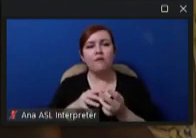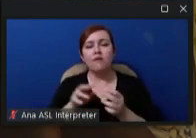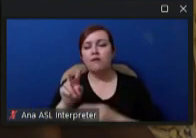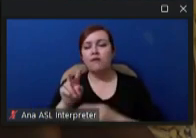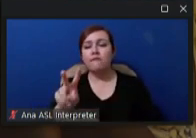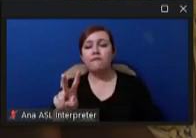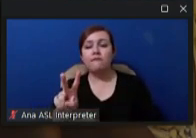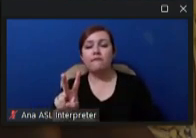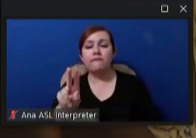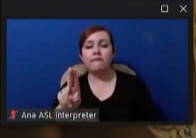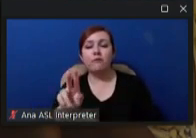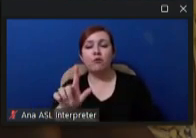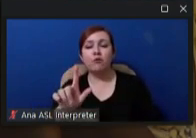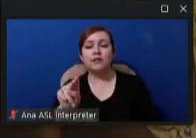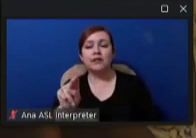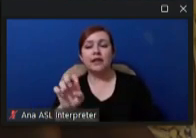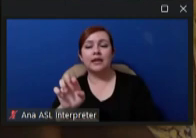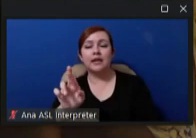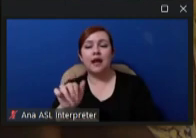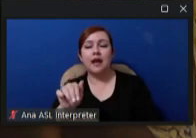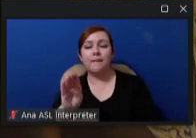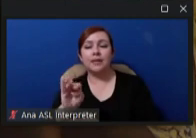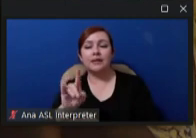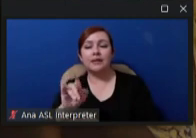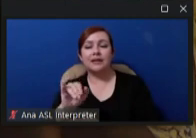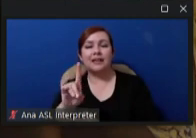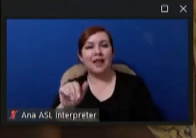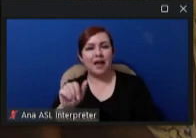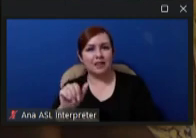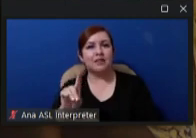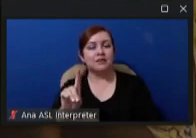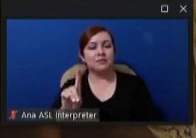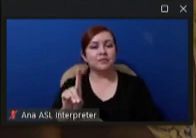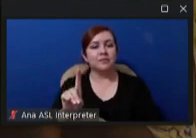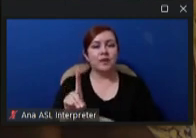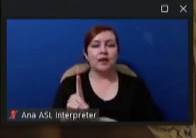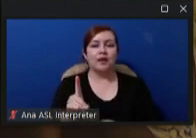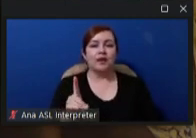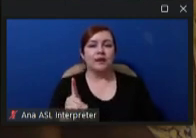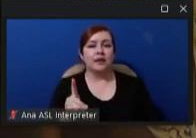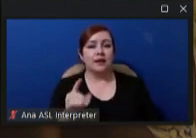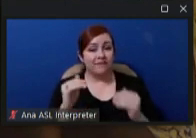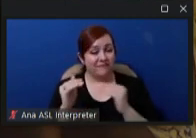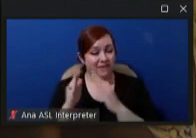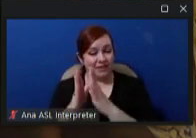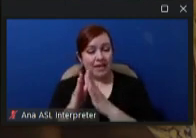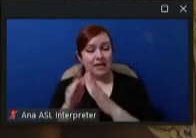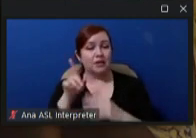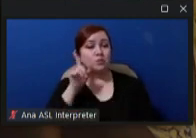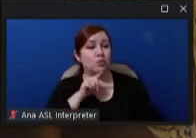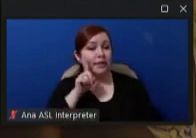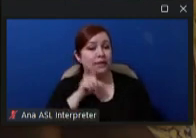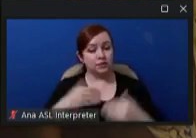que enfrentan las niñas y mujeres con discapacidad